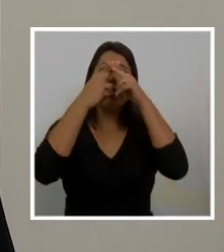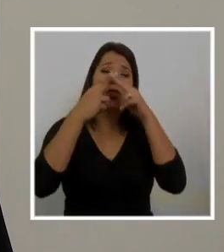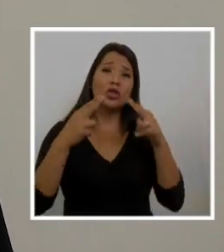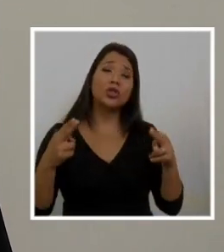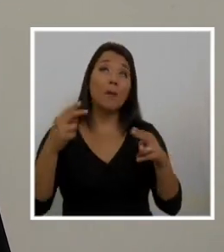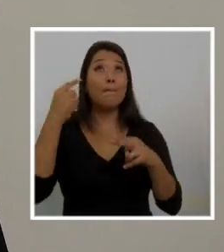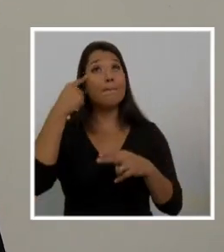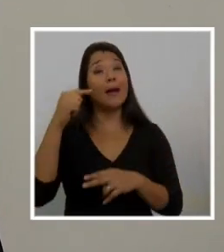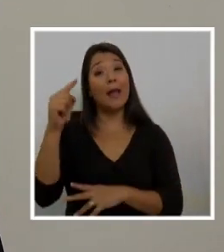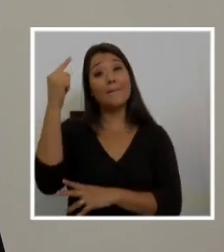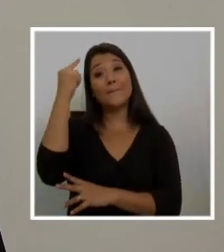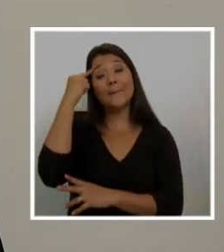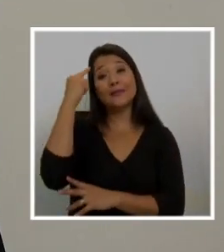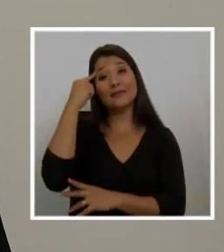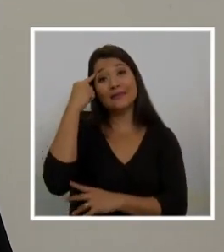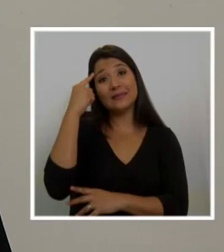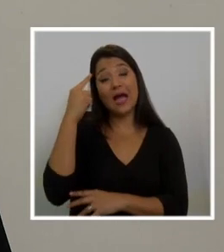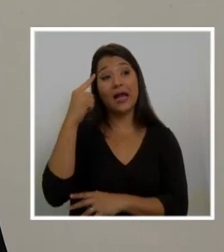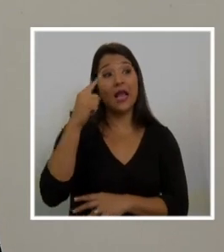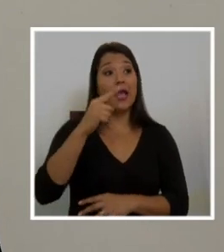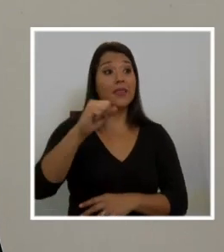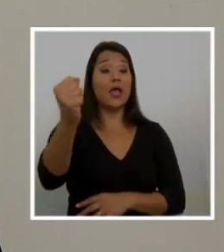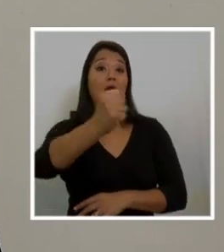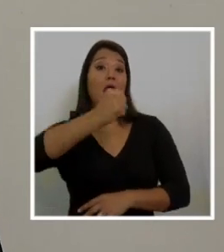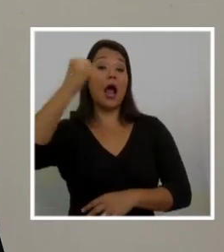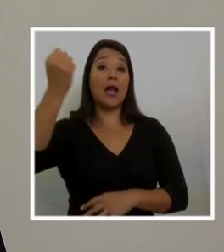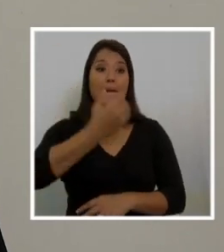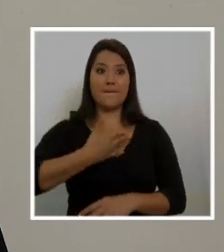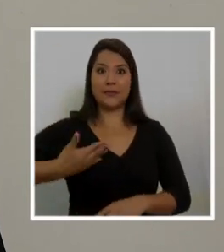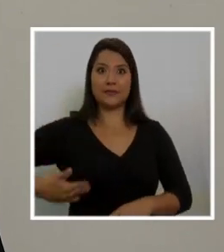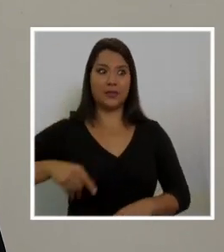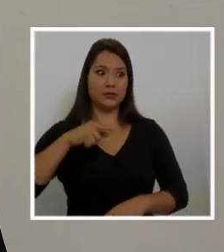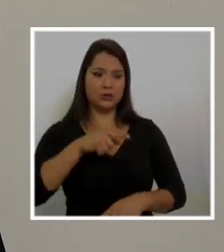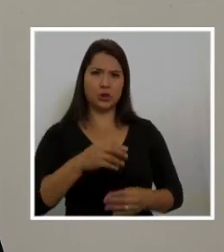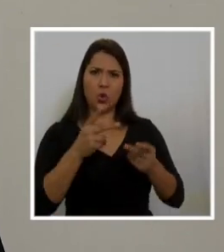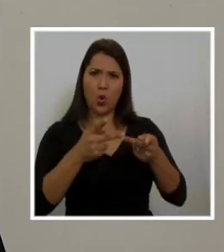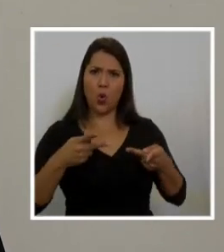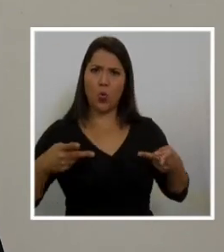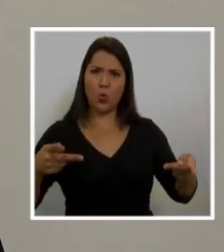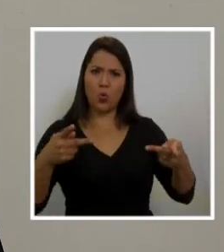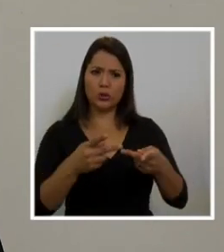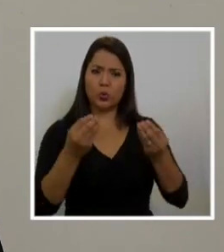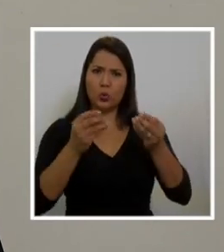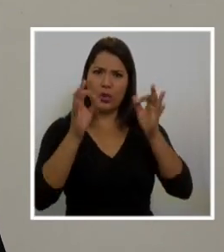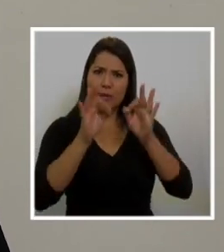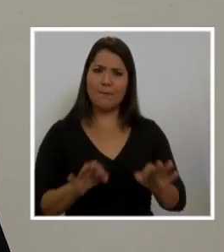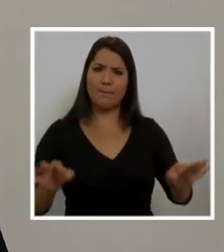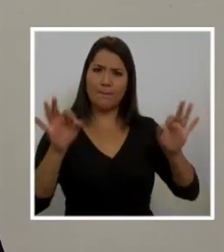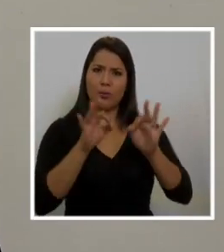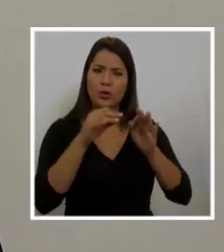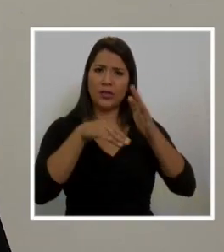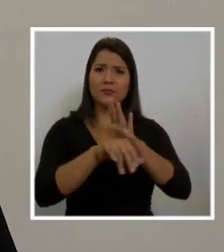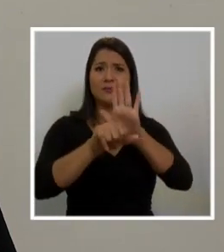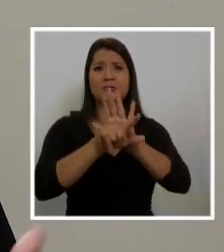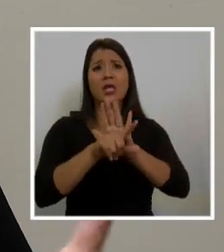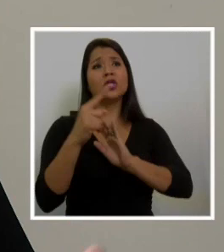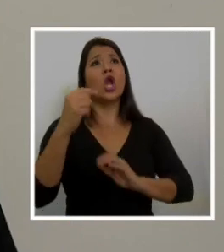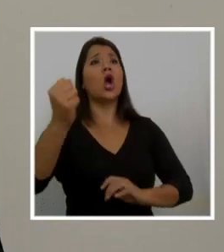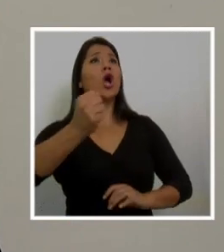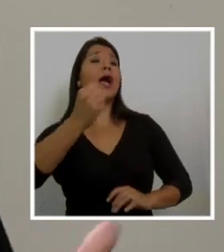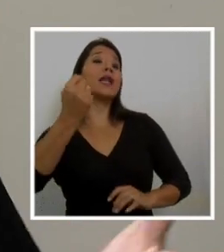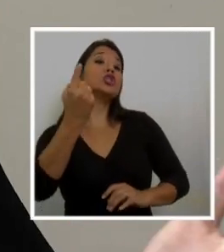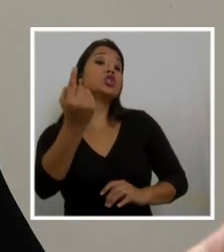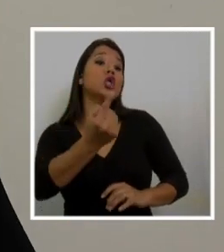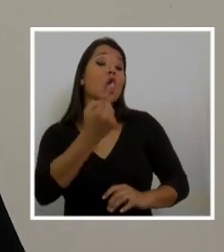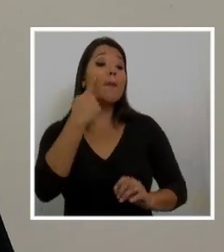que la obtención de un puesto tan importante en la Asamblea Legislativa es simplemente por ganas